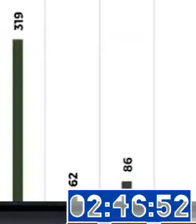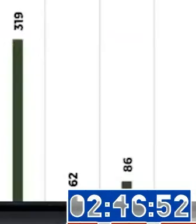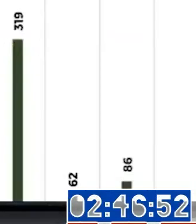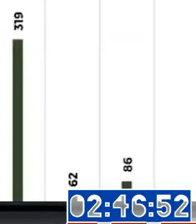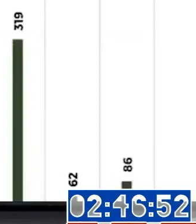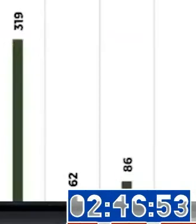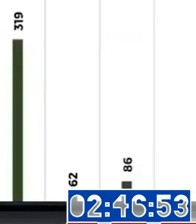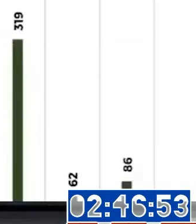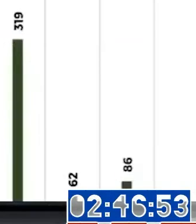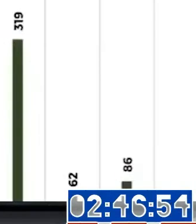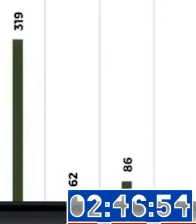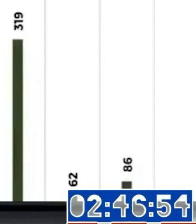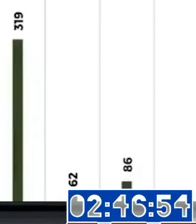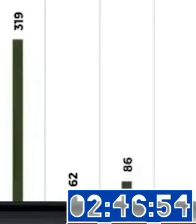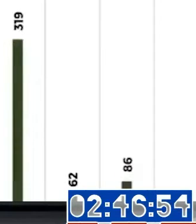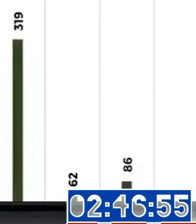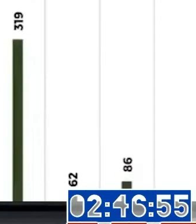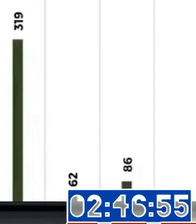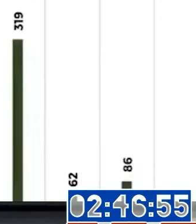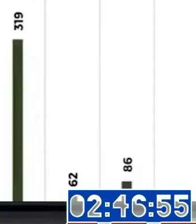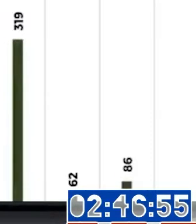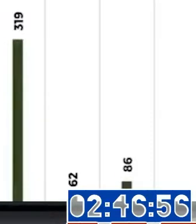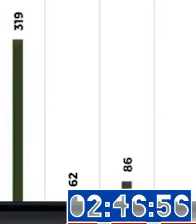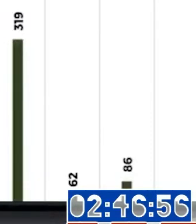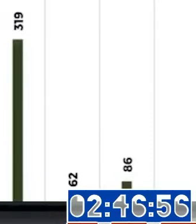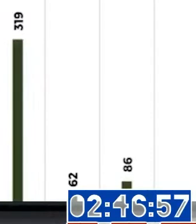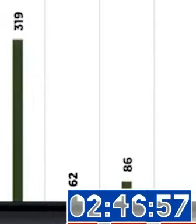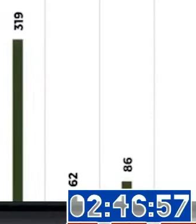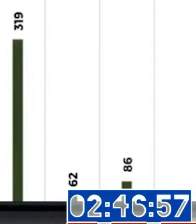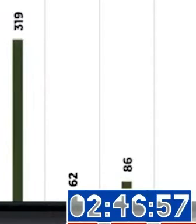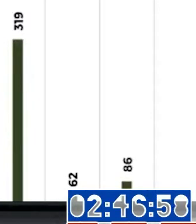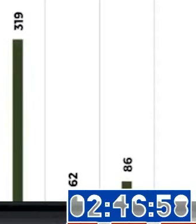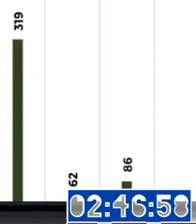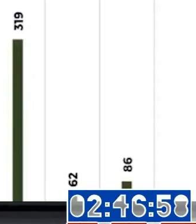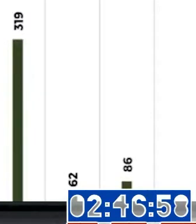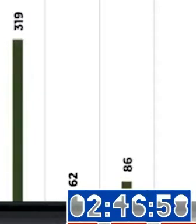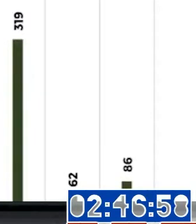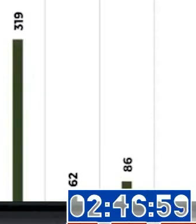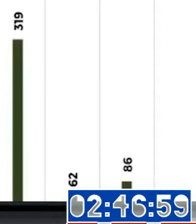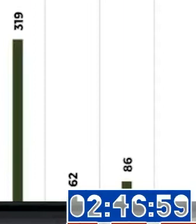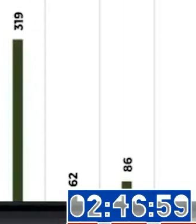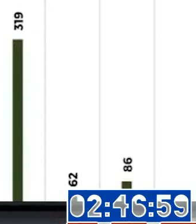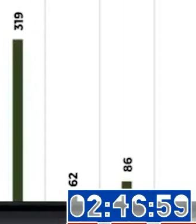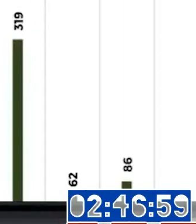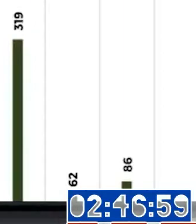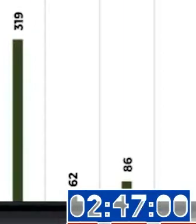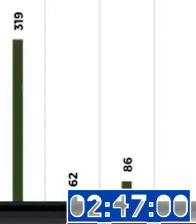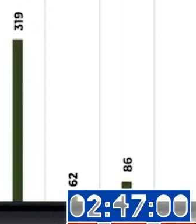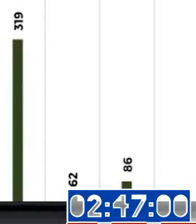Texas tiene una obligación legal. Esa obligación legal es llevar a cabo un trámite que